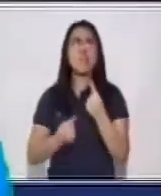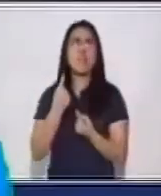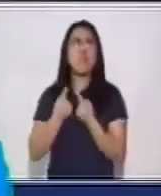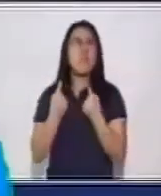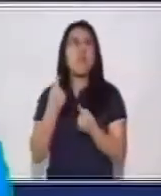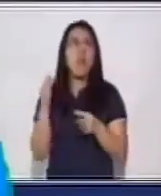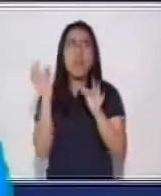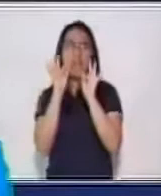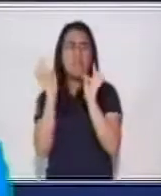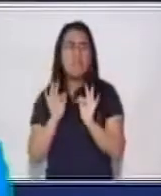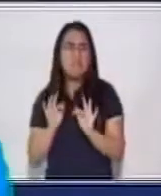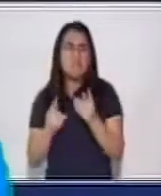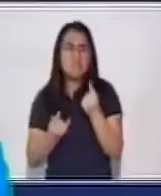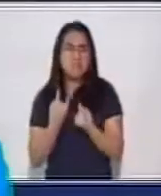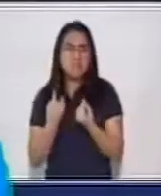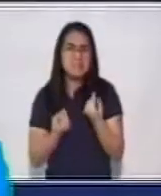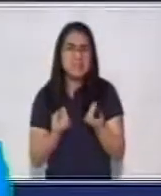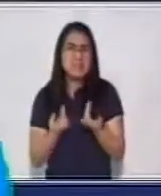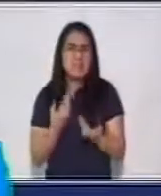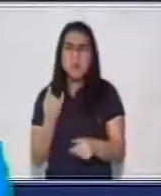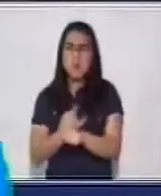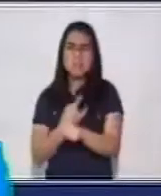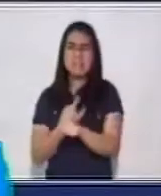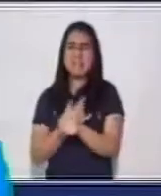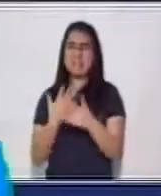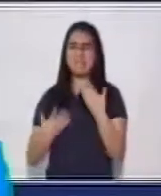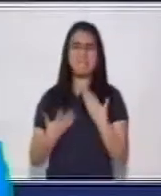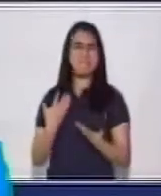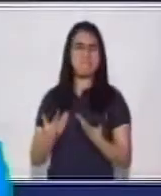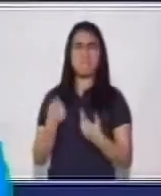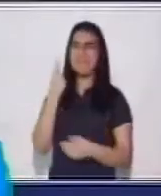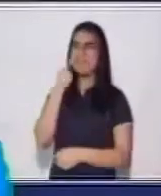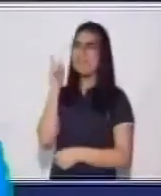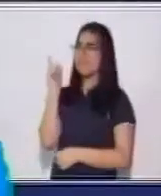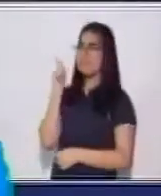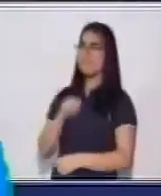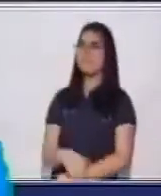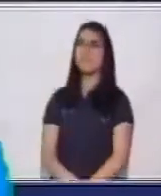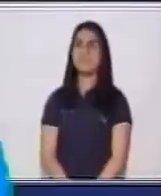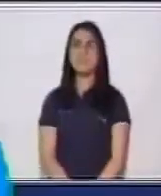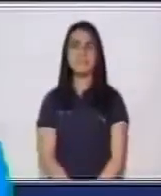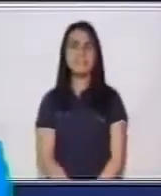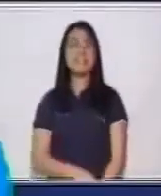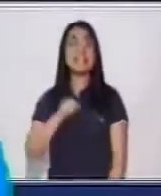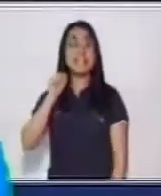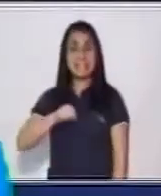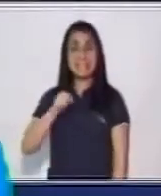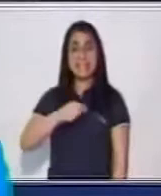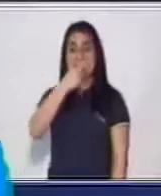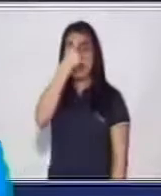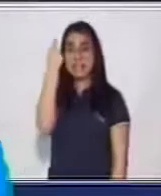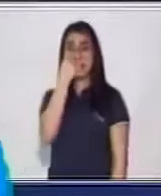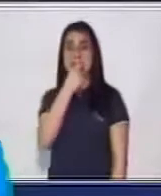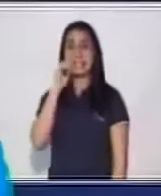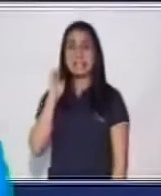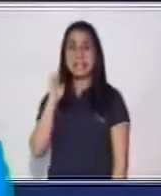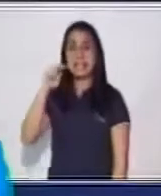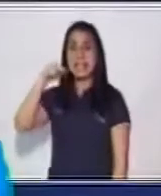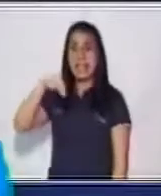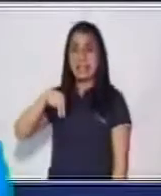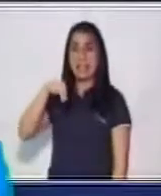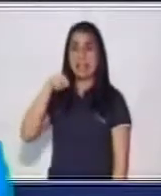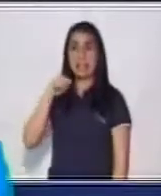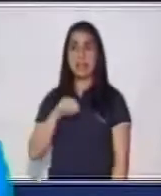hipotenusa. ¿Lo recuerdas? Muy bien, es la función seno. ¿Cómo plantearíamos entonces la